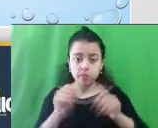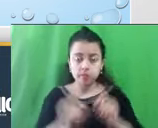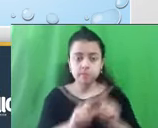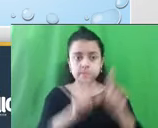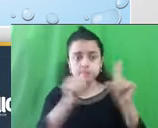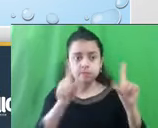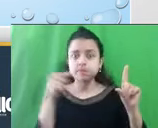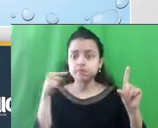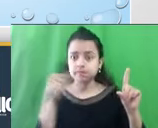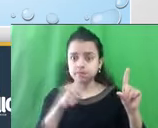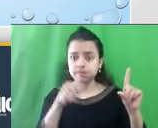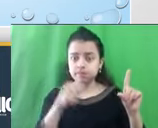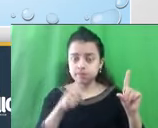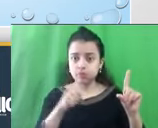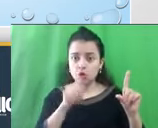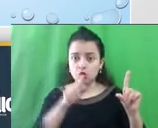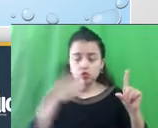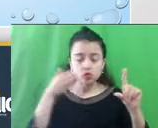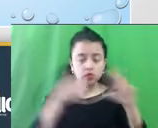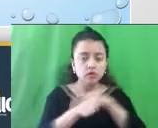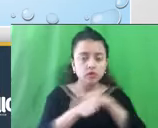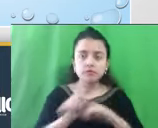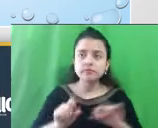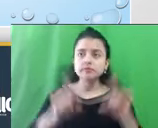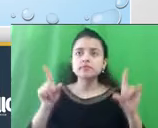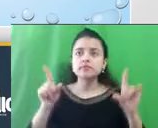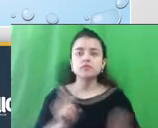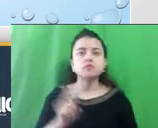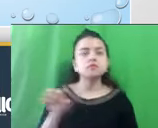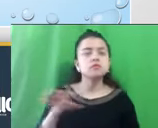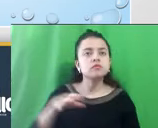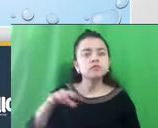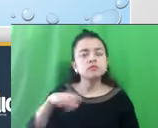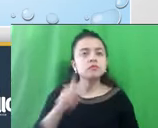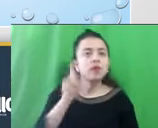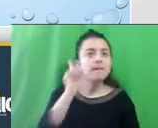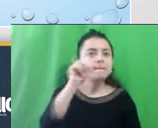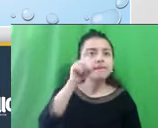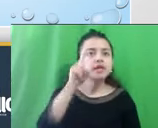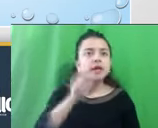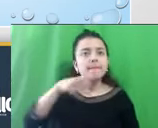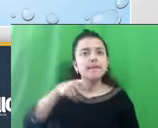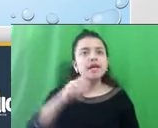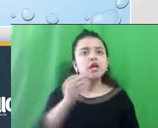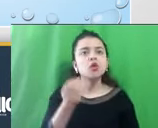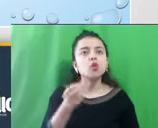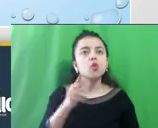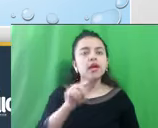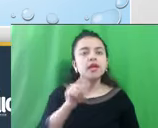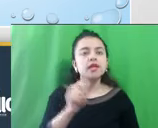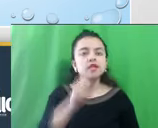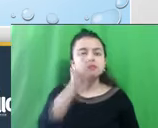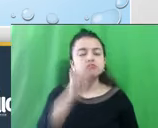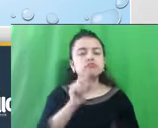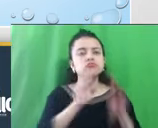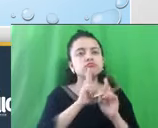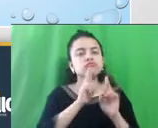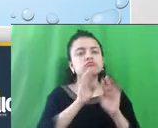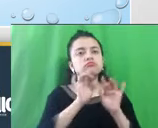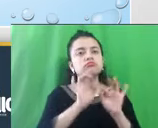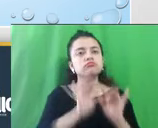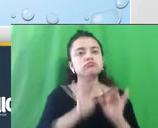las solicitudes PQR que las pueden hacer, también por un correo electrónico que tenemos, y ya se cuenta con WhatsApp